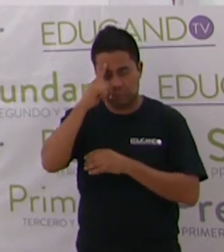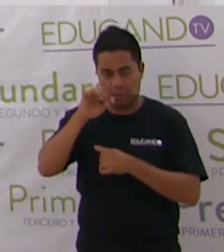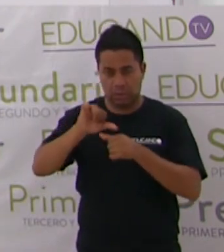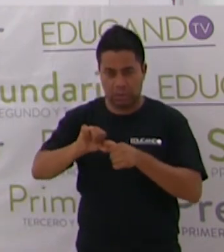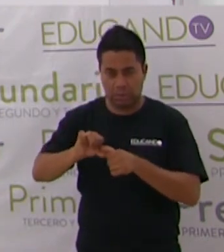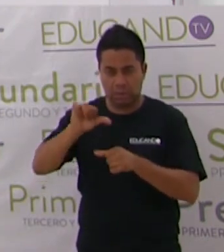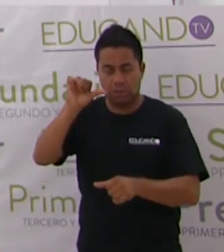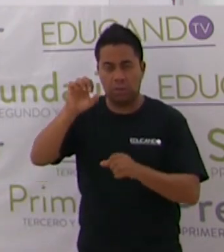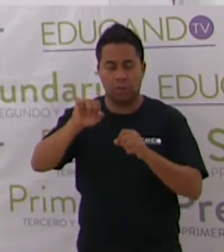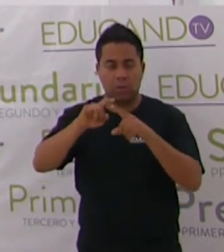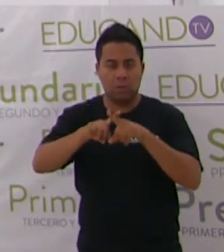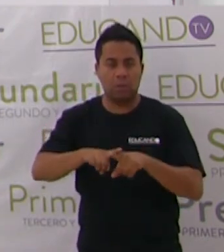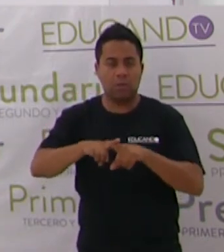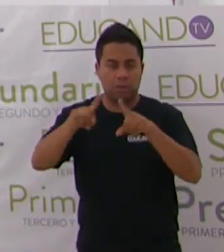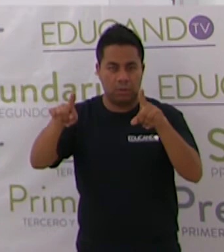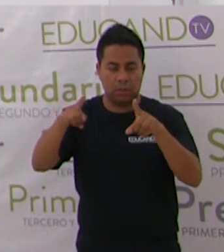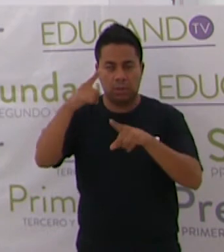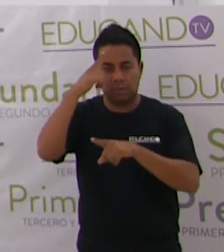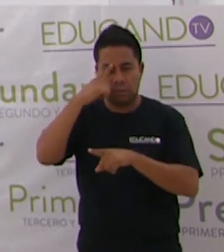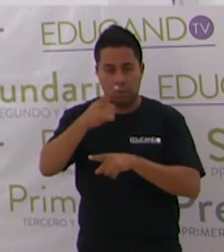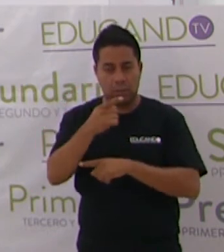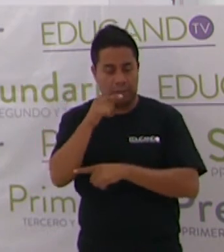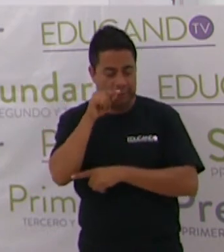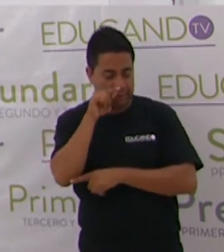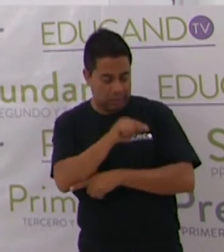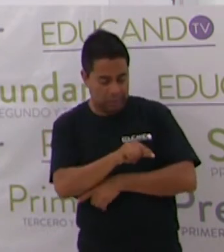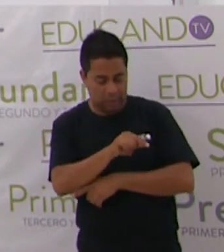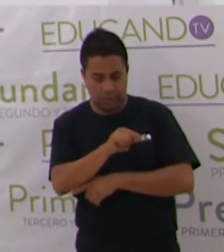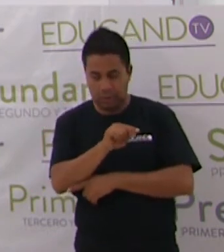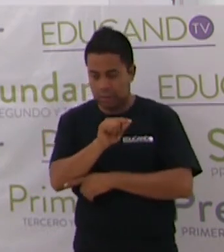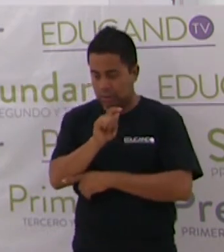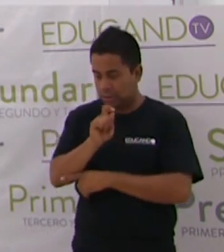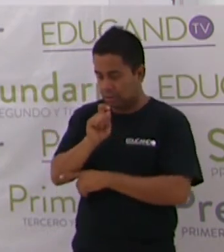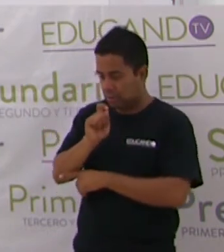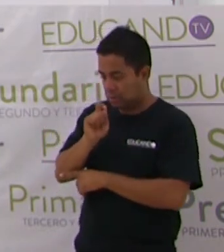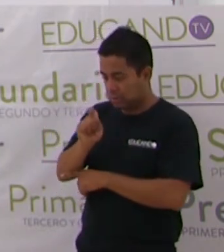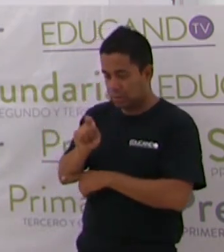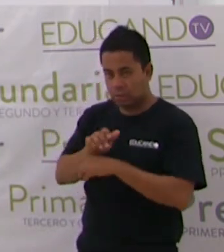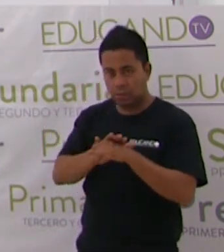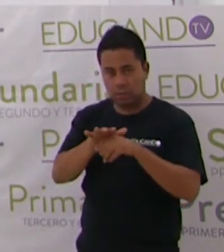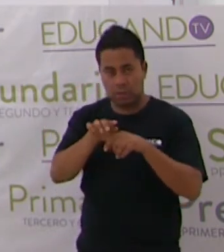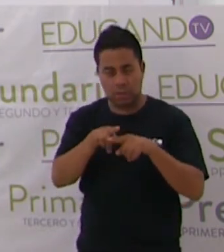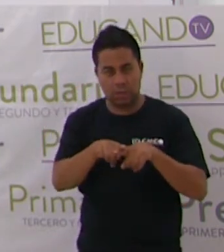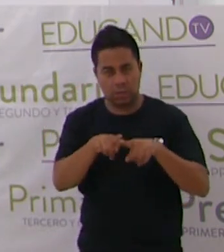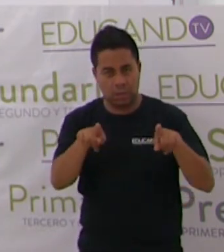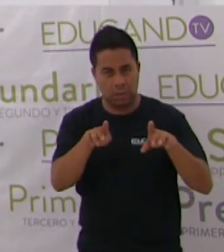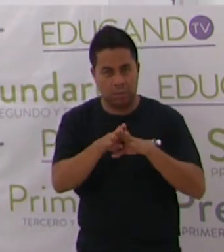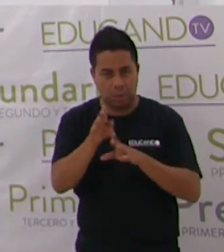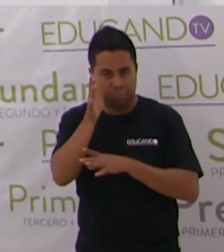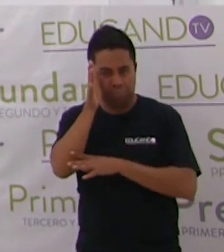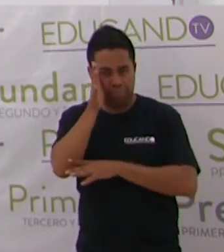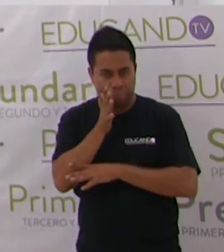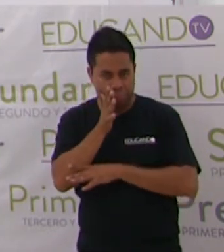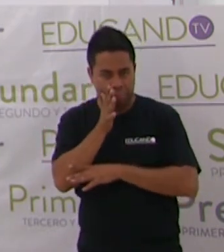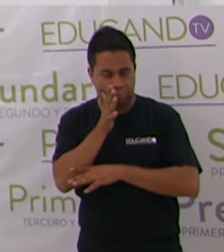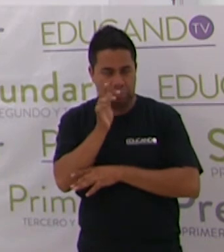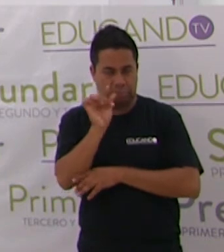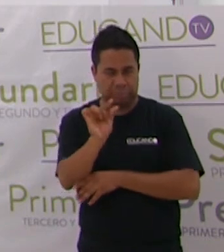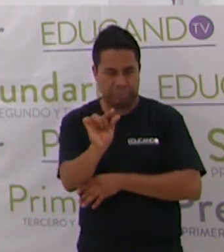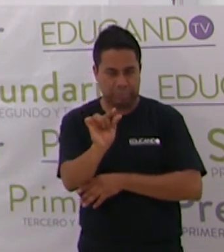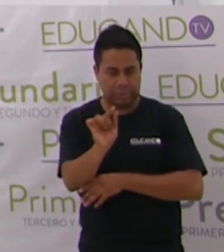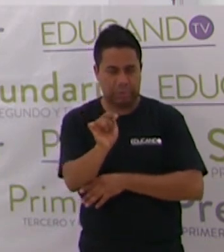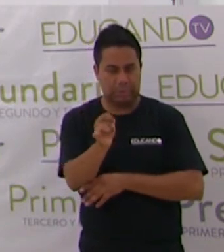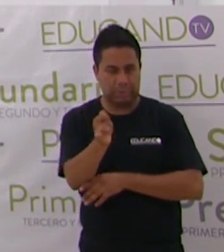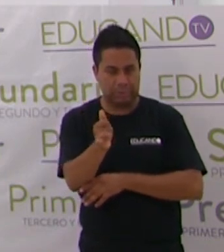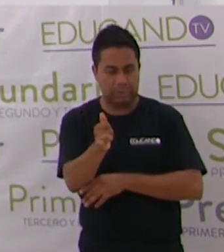la diferencia entre este punto y este punto es mínima. Y